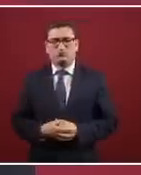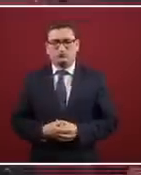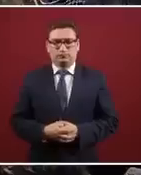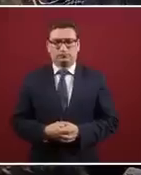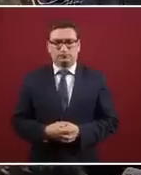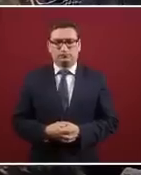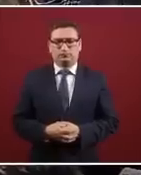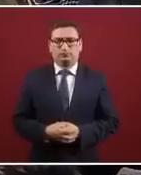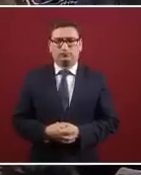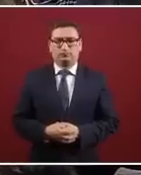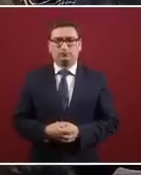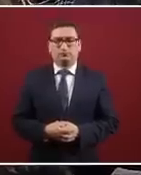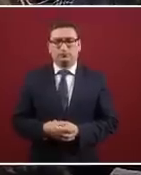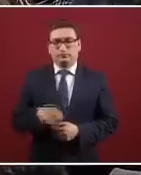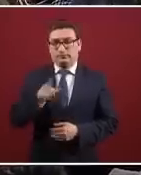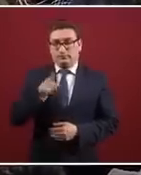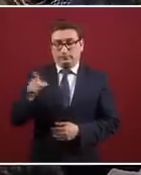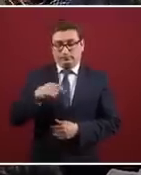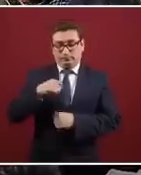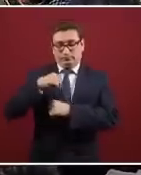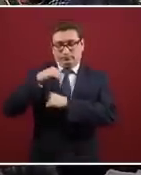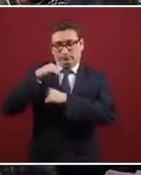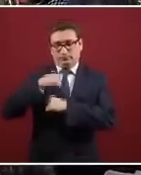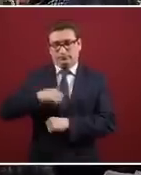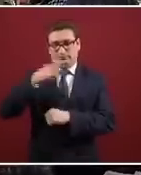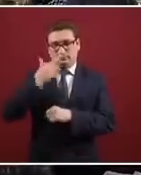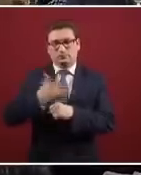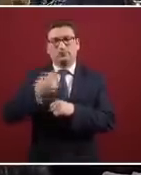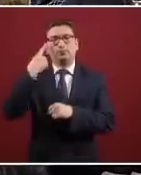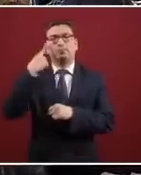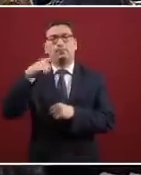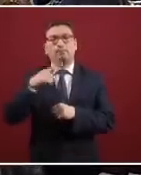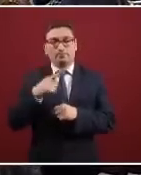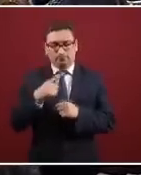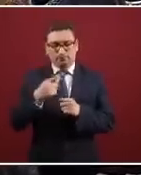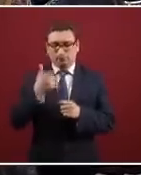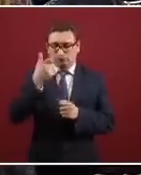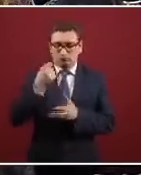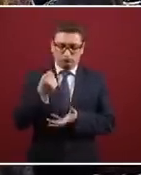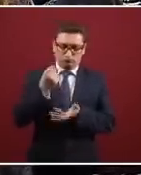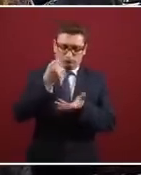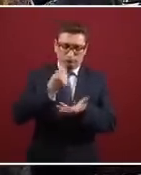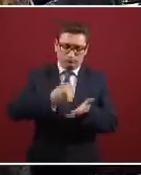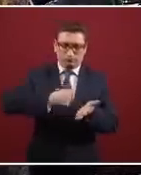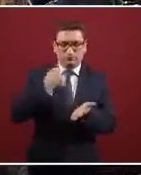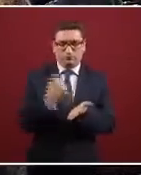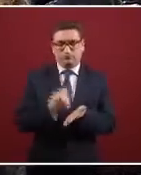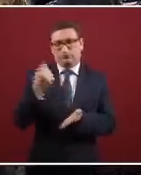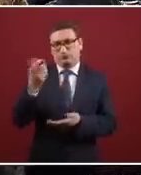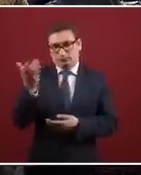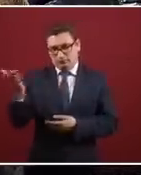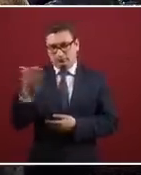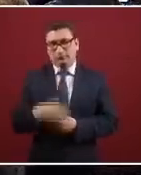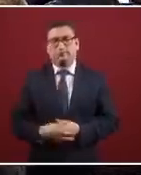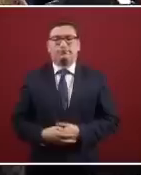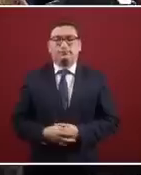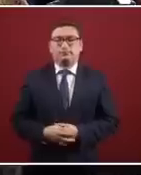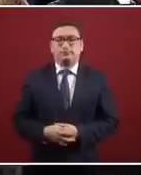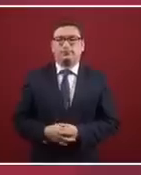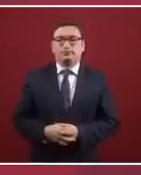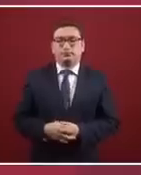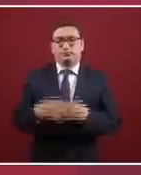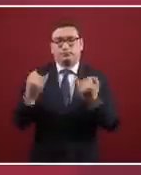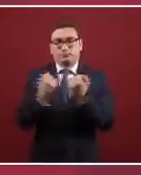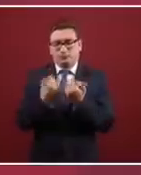Legislativo, que es el encargado de aprobar el presupuesto y de llevar a cabo